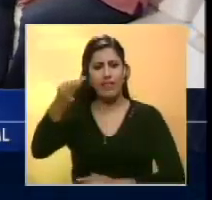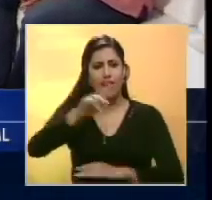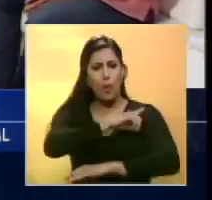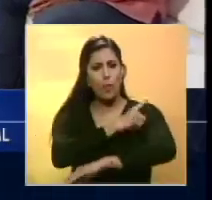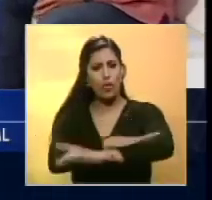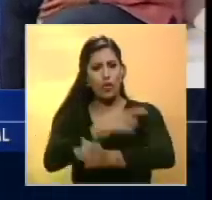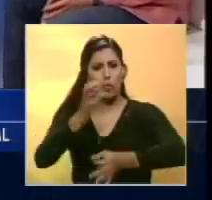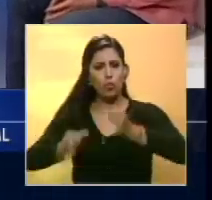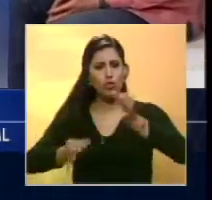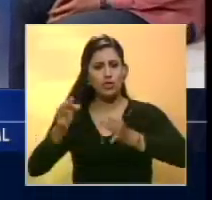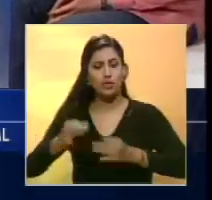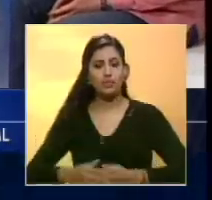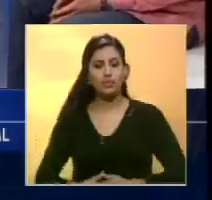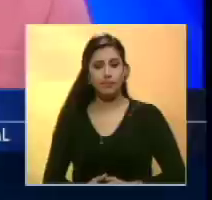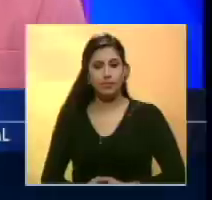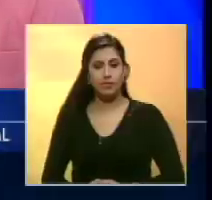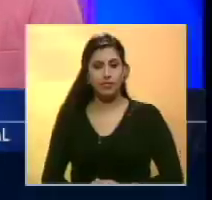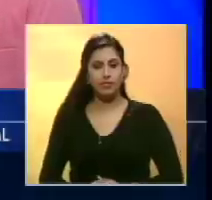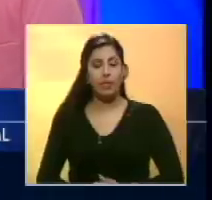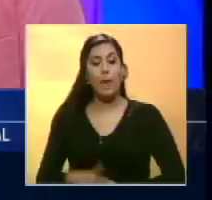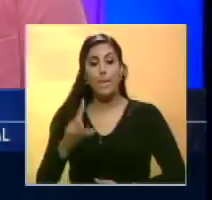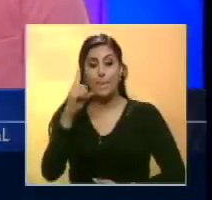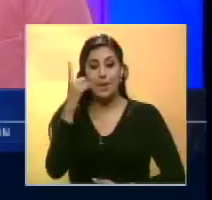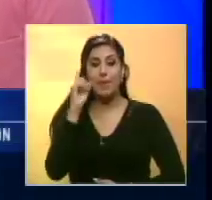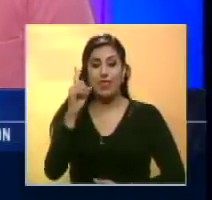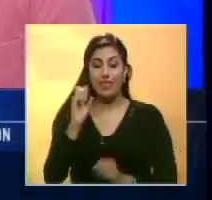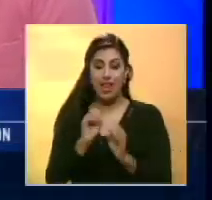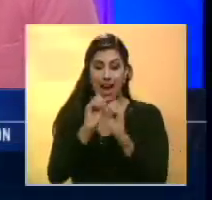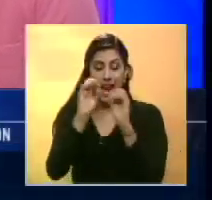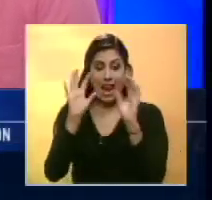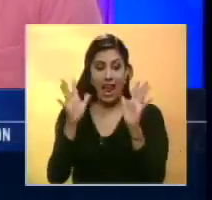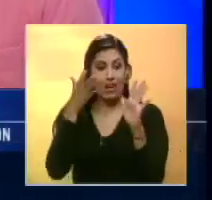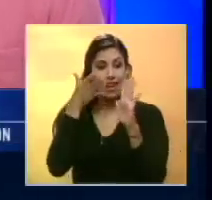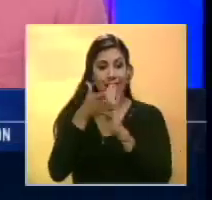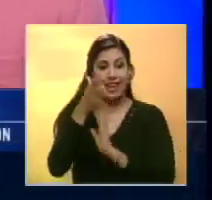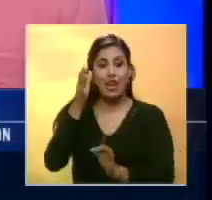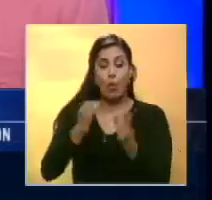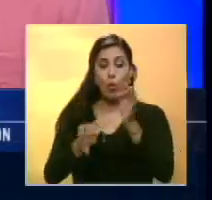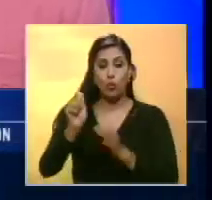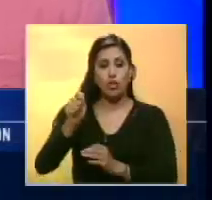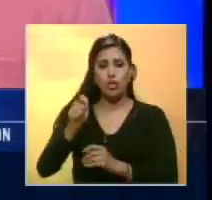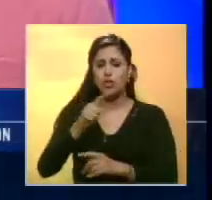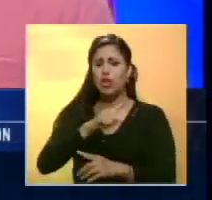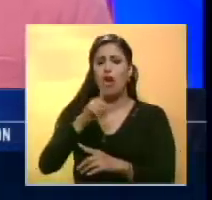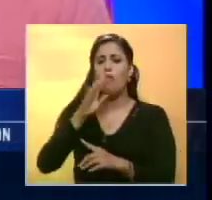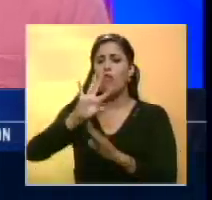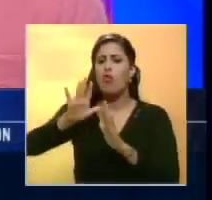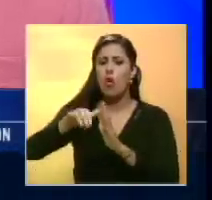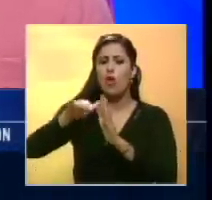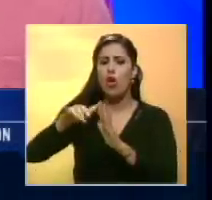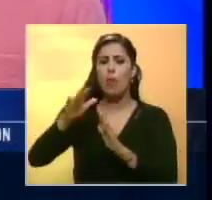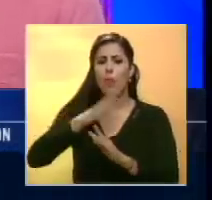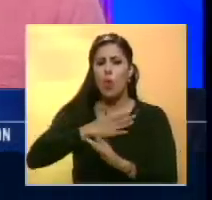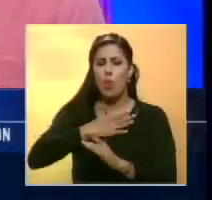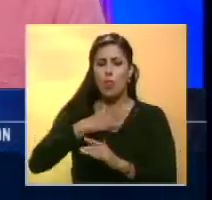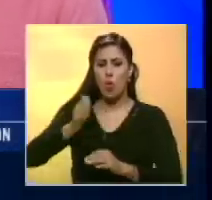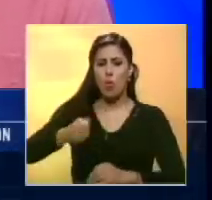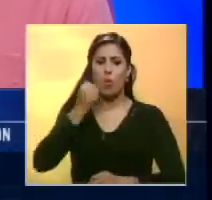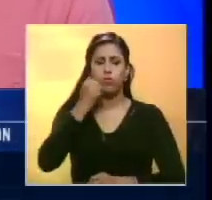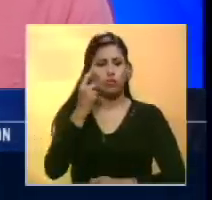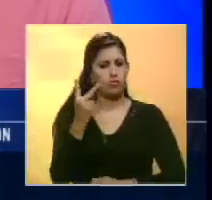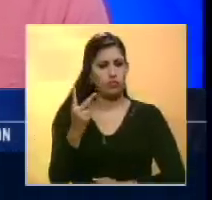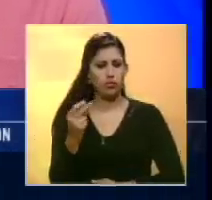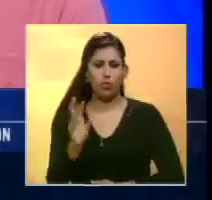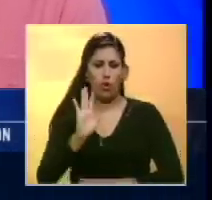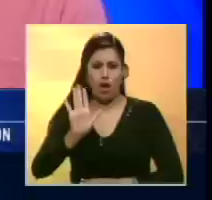Poder Judicial. Primero hay que aclarar que el Tribunal Supremo de Justicia no quita ninguna competencias a la Asamblea Nacional, emite una sentencia